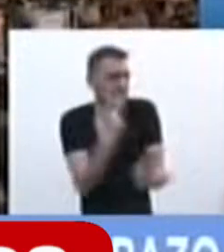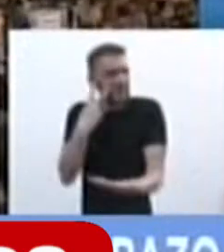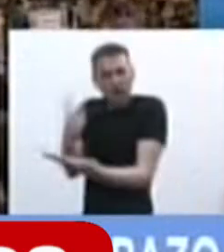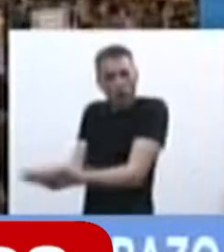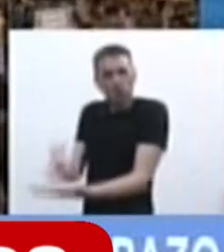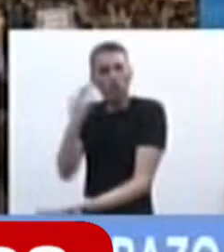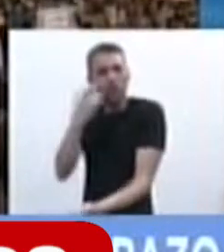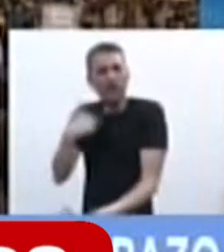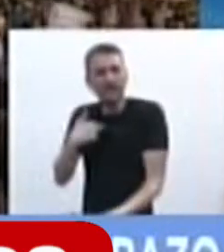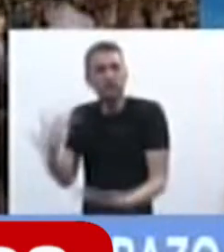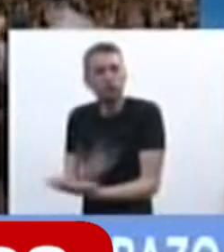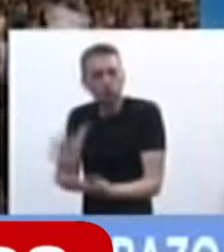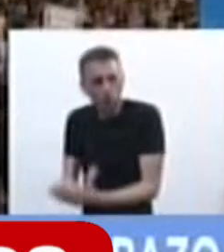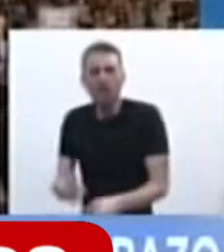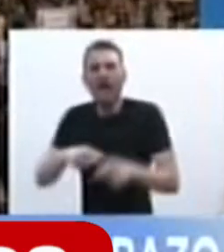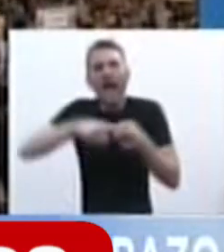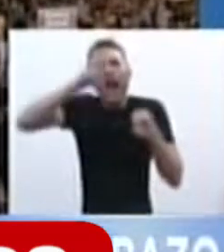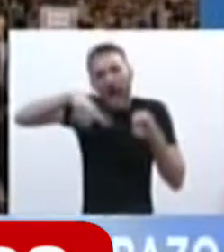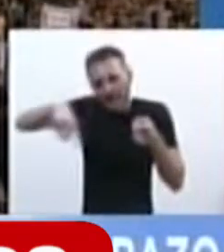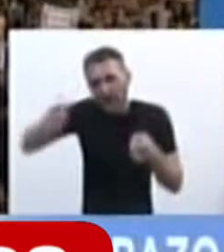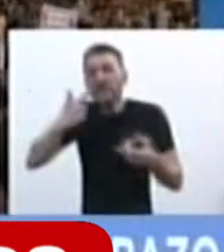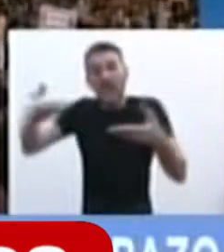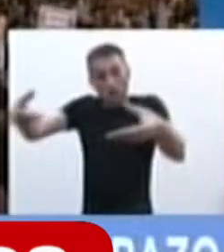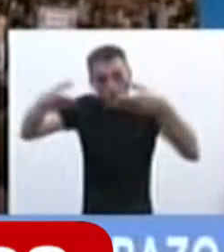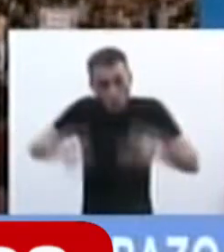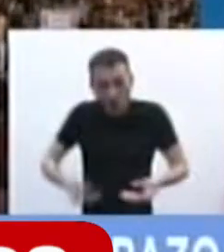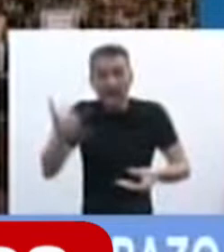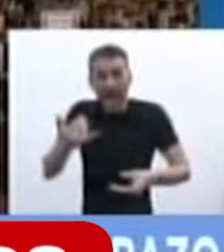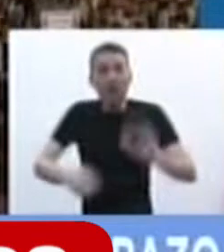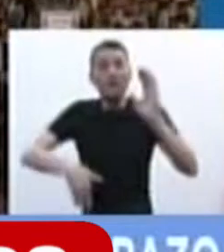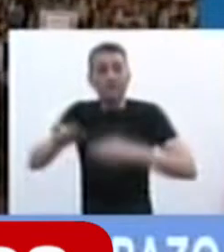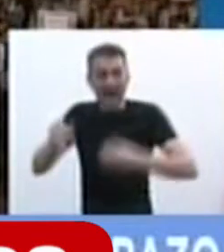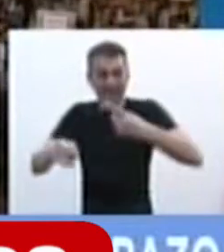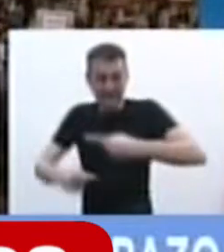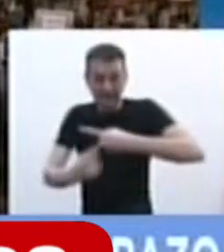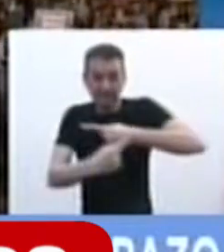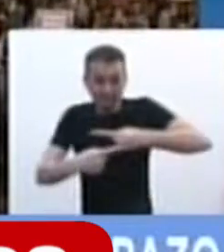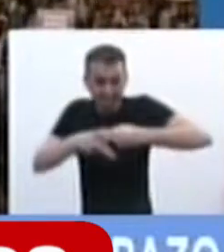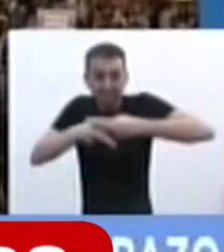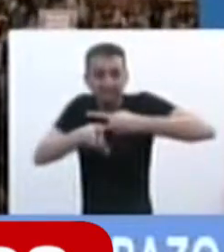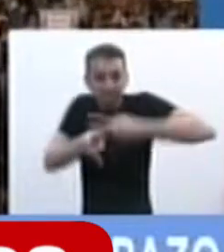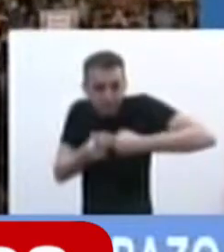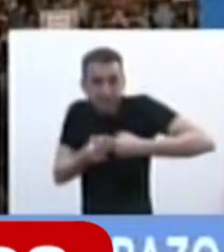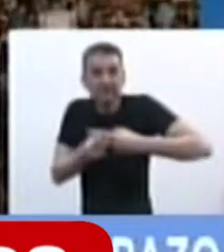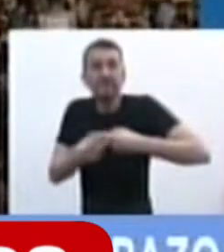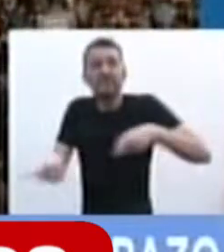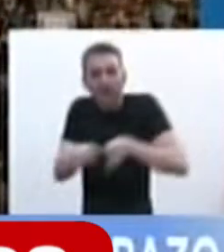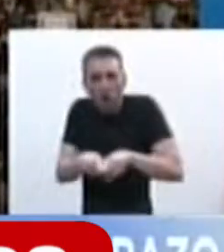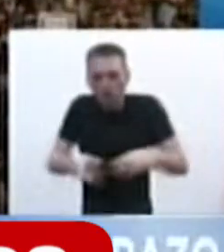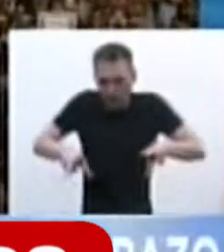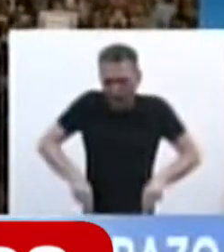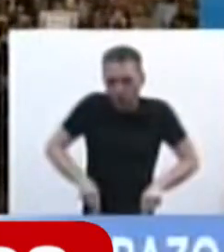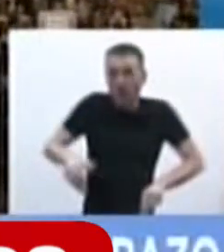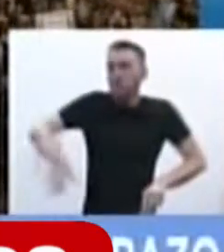juzgados de familia, cuando estadísticamente me demuestren que hay más vasectomías que ligaduras de trompa, tal vez